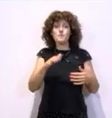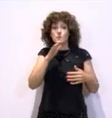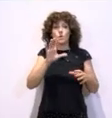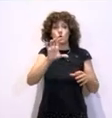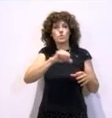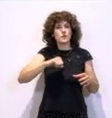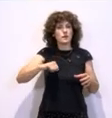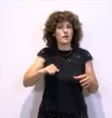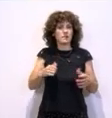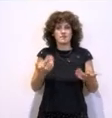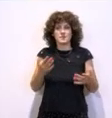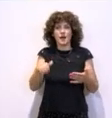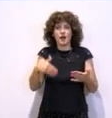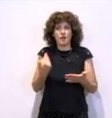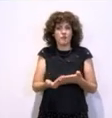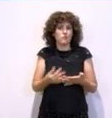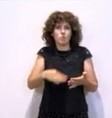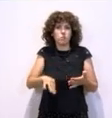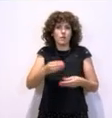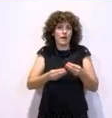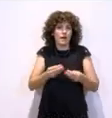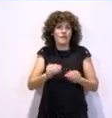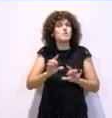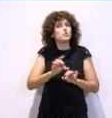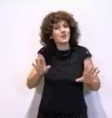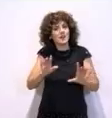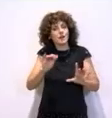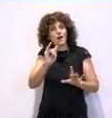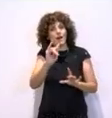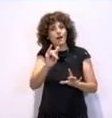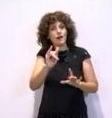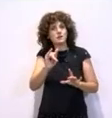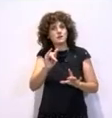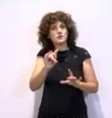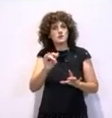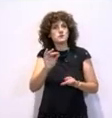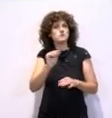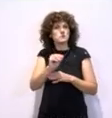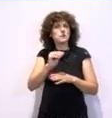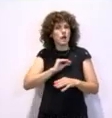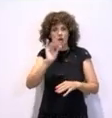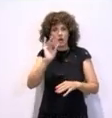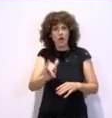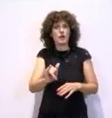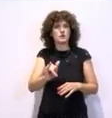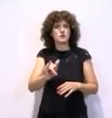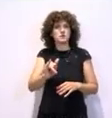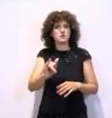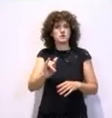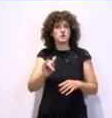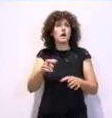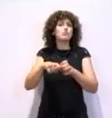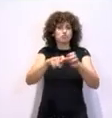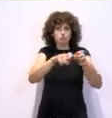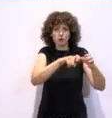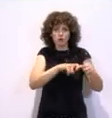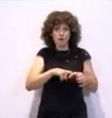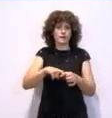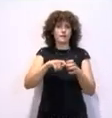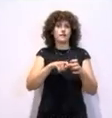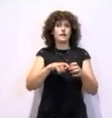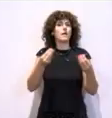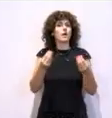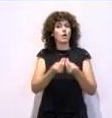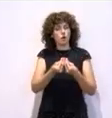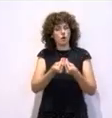autónoma llega hasta donde llega, pero está claro que estamos ahí y que llegamos de alguna manera. Por lo tanto, solidaridad con el